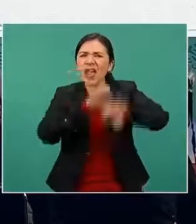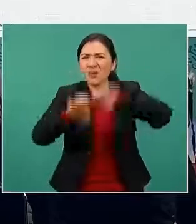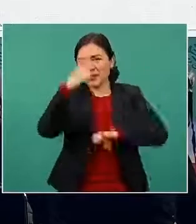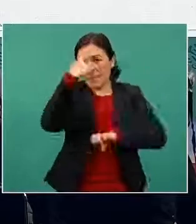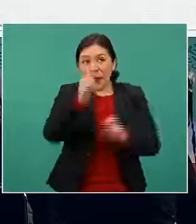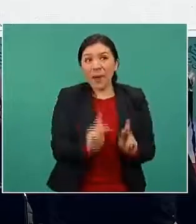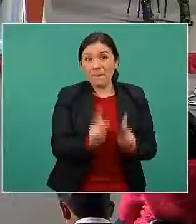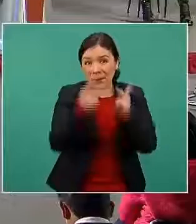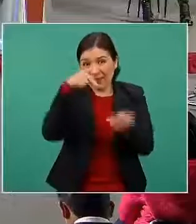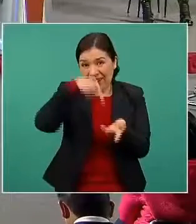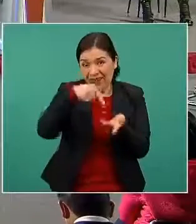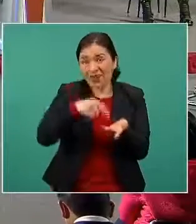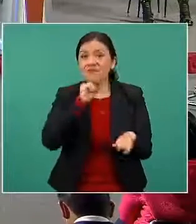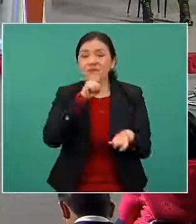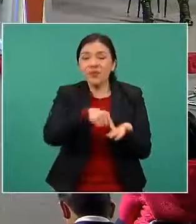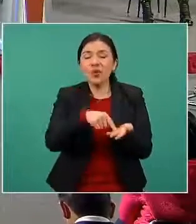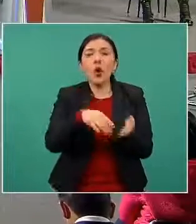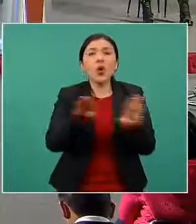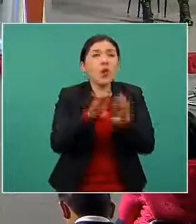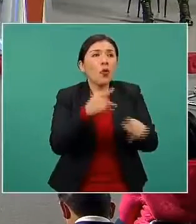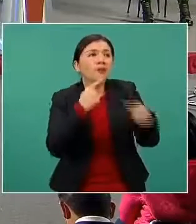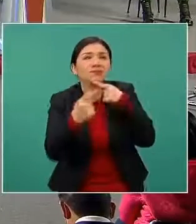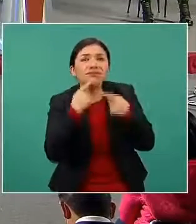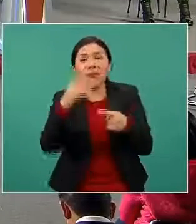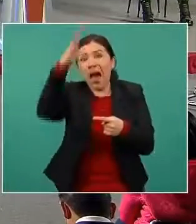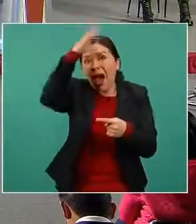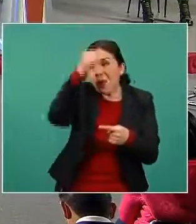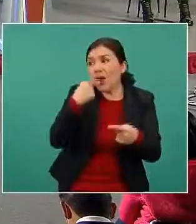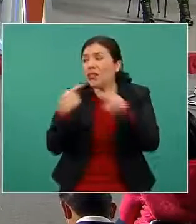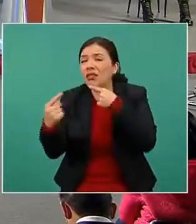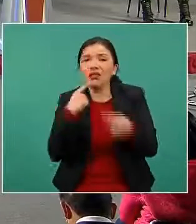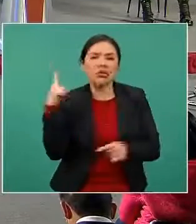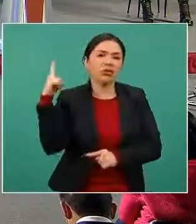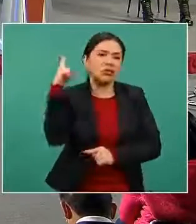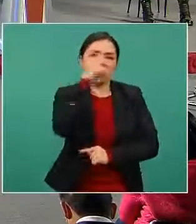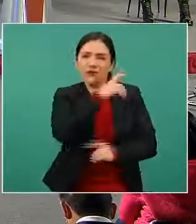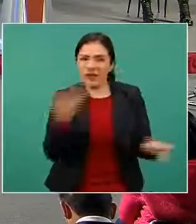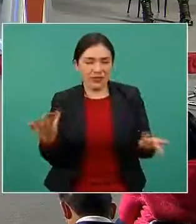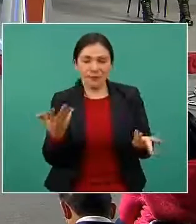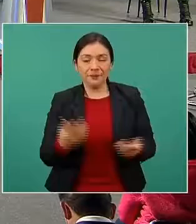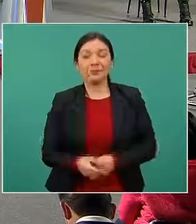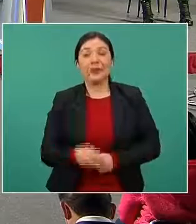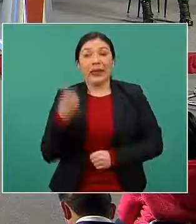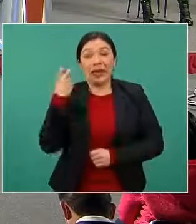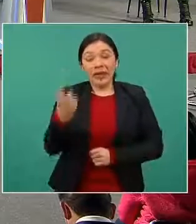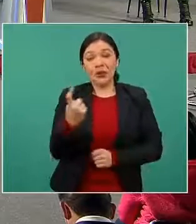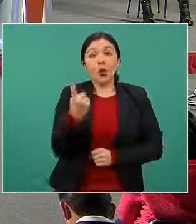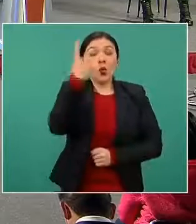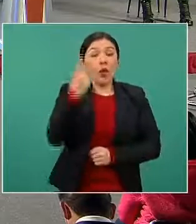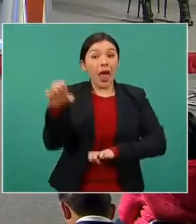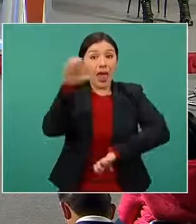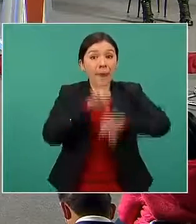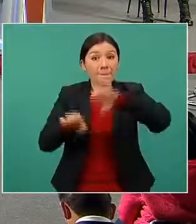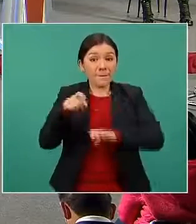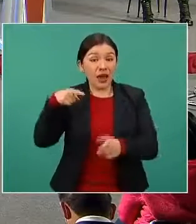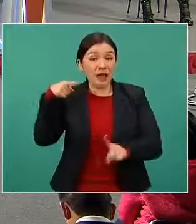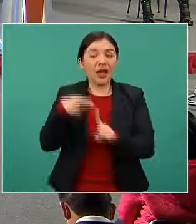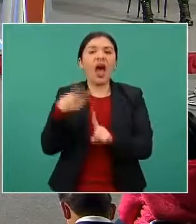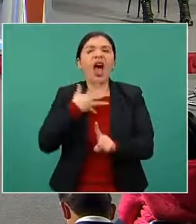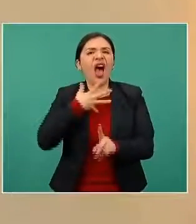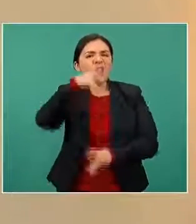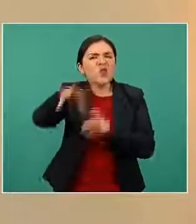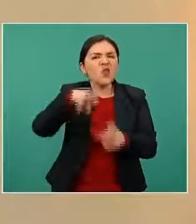la comercialización, ponerse de acuerdo es complicado. Esta empresa va a concentrar todas las actividades